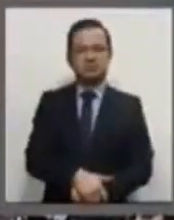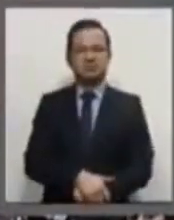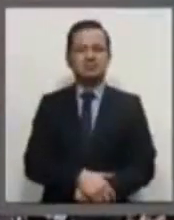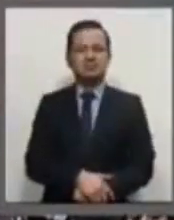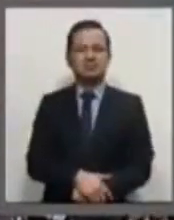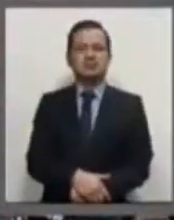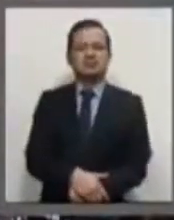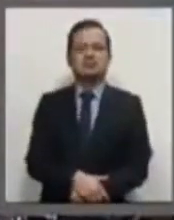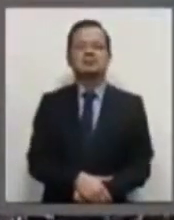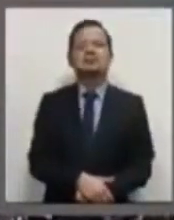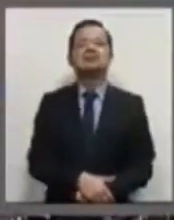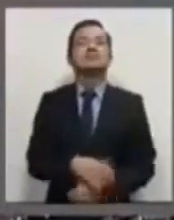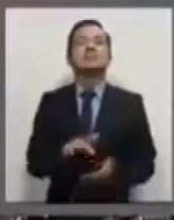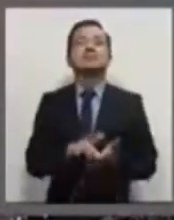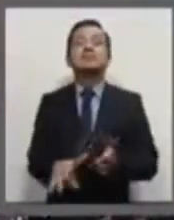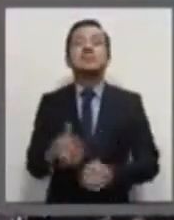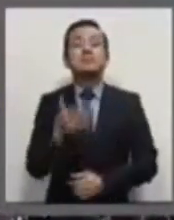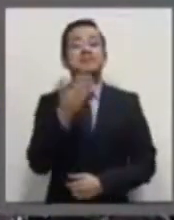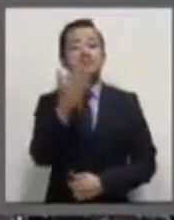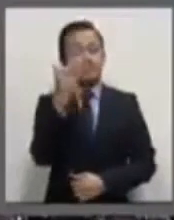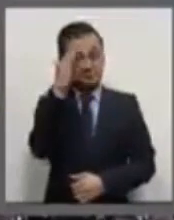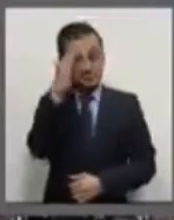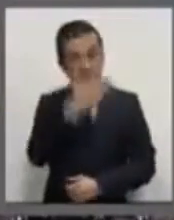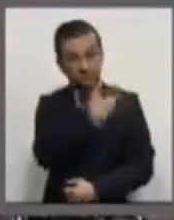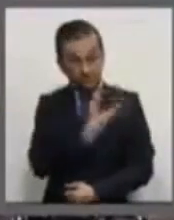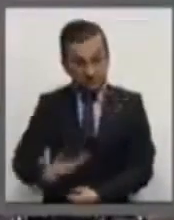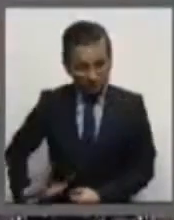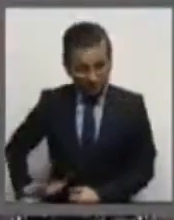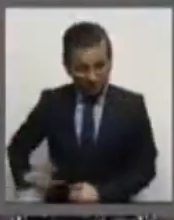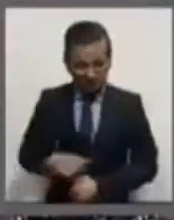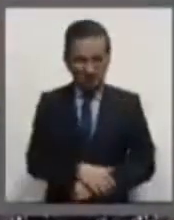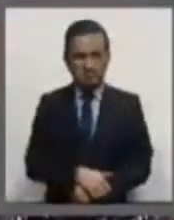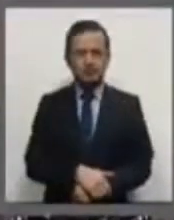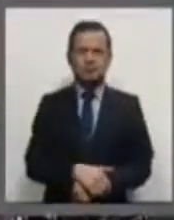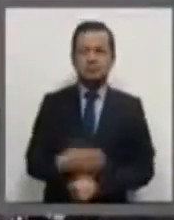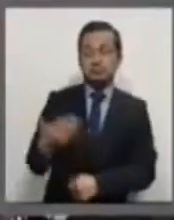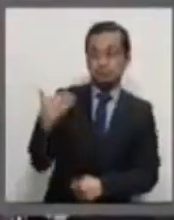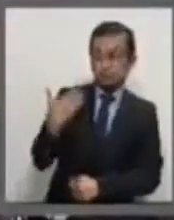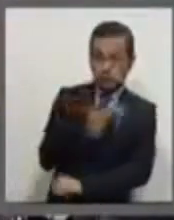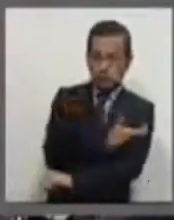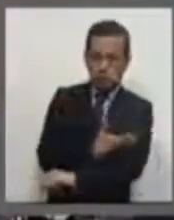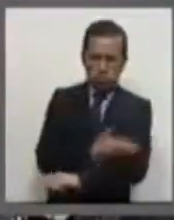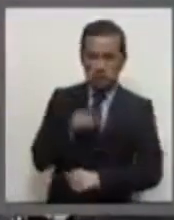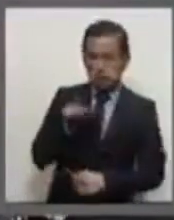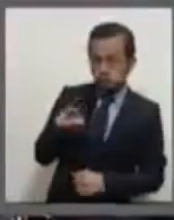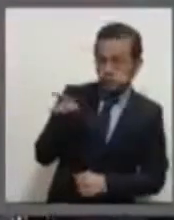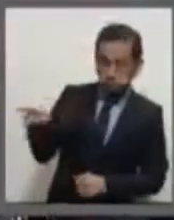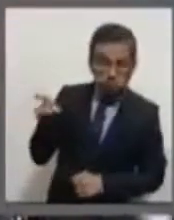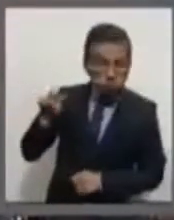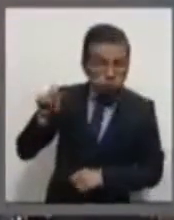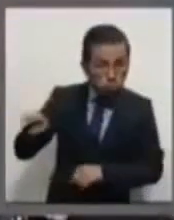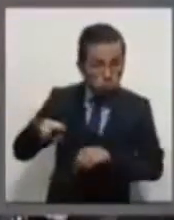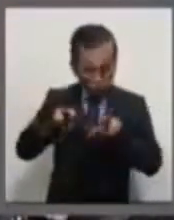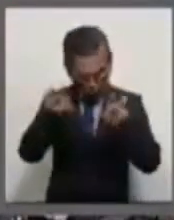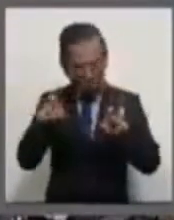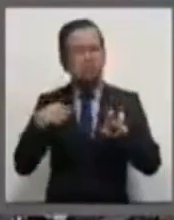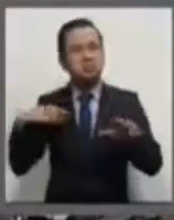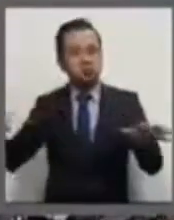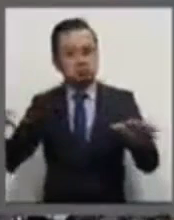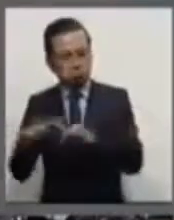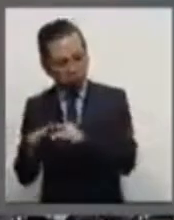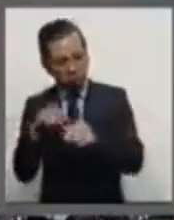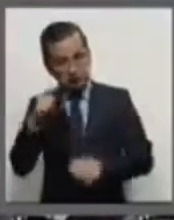Gracias, señor presidente. Me uno a las palabras de los compañeros en homenaje a